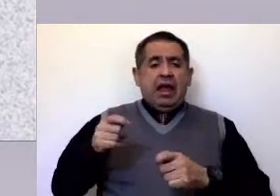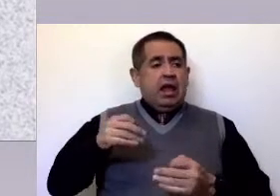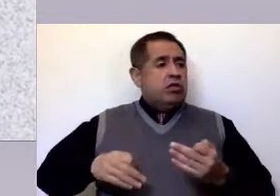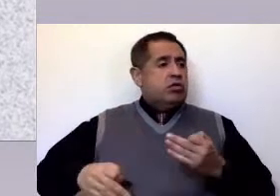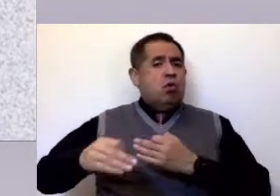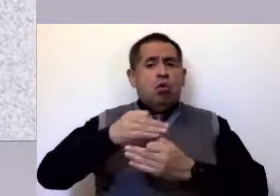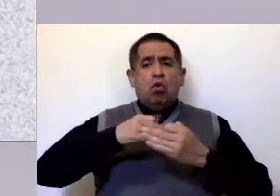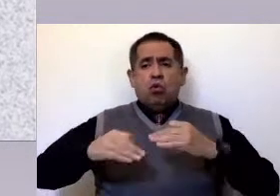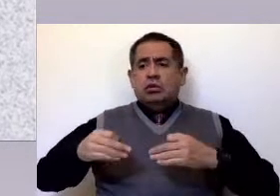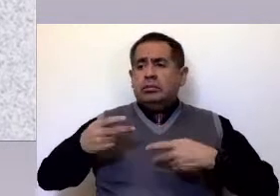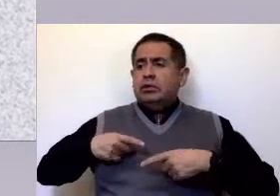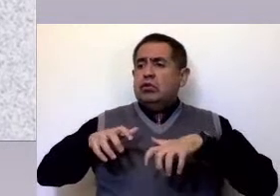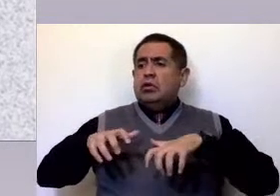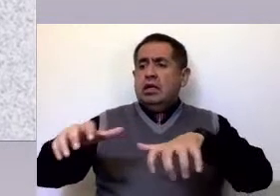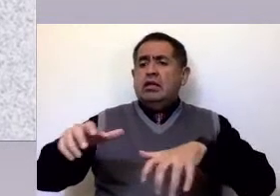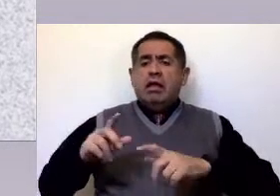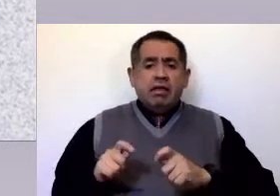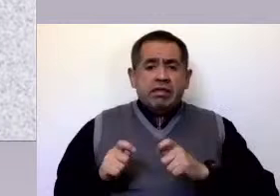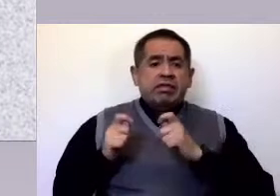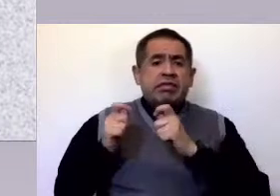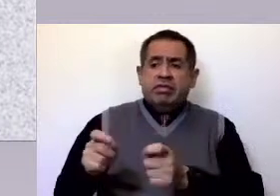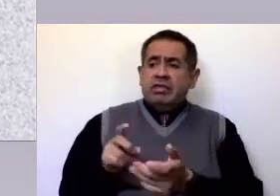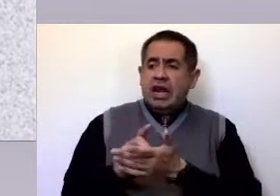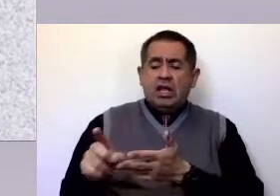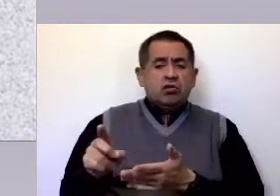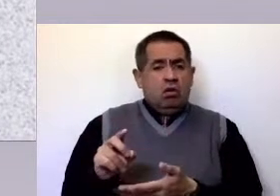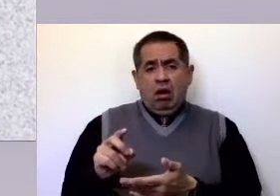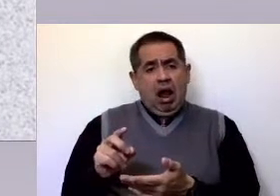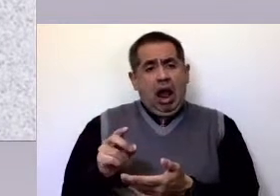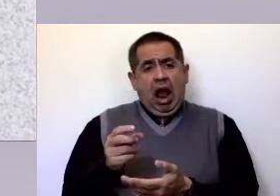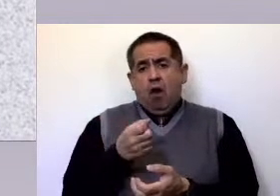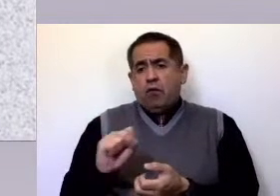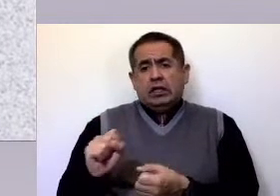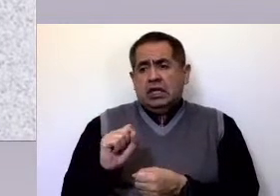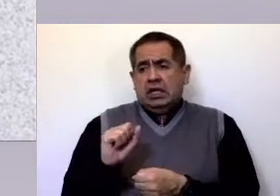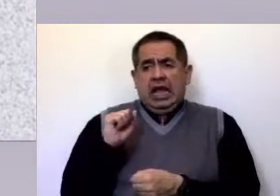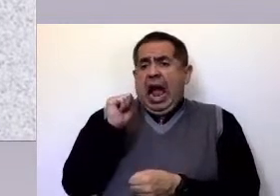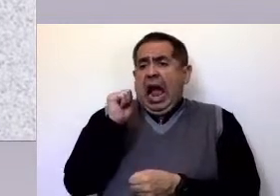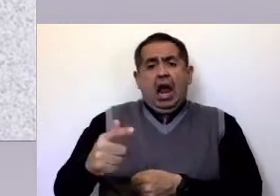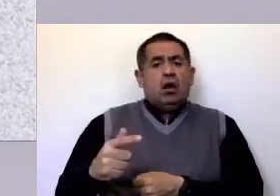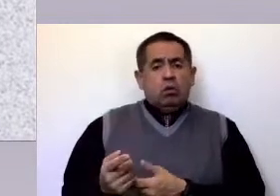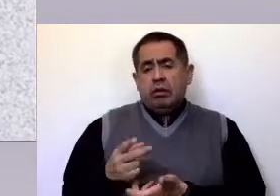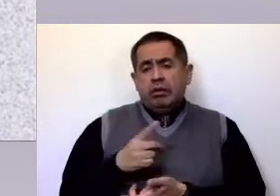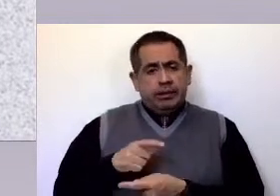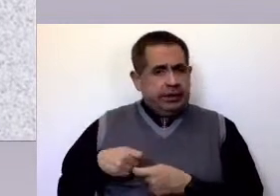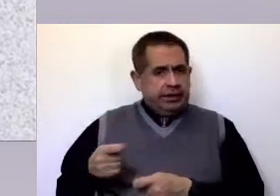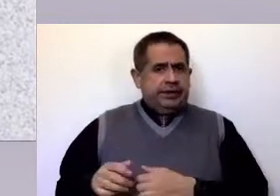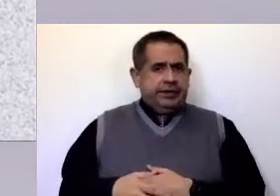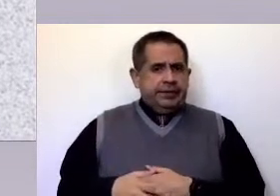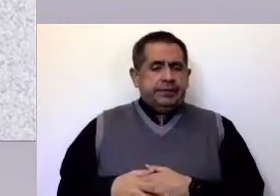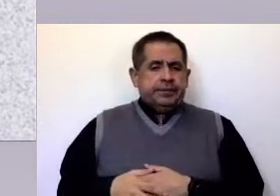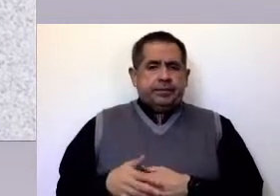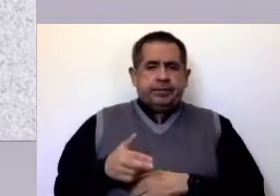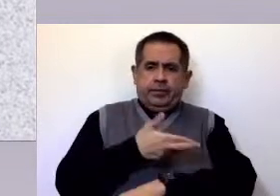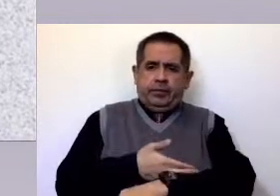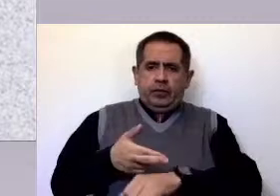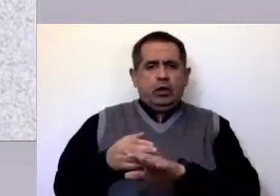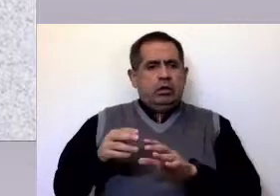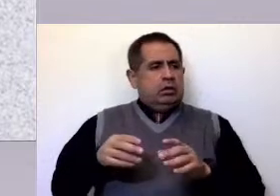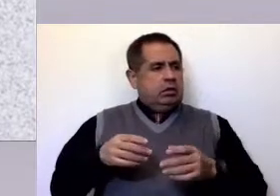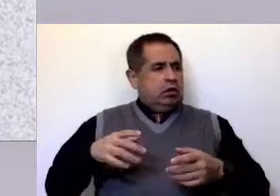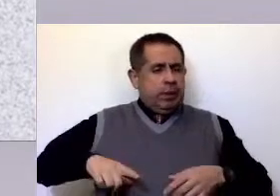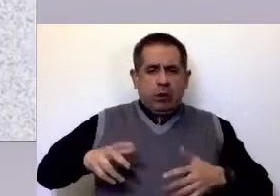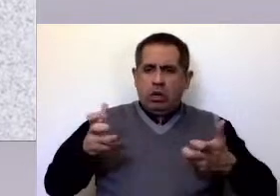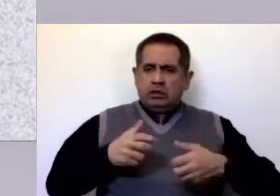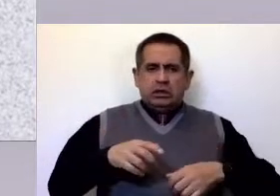gobernados un derecho al mínimo vital concepto que abarca todas las acciones públicas ya sean positivas o negativas